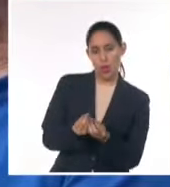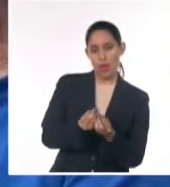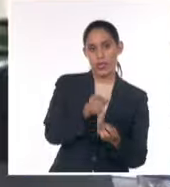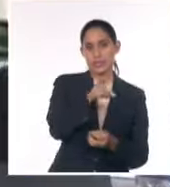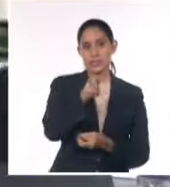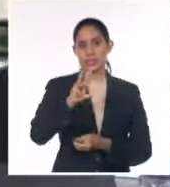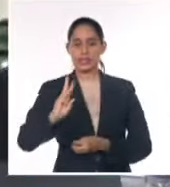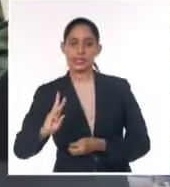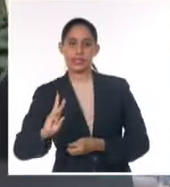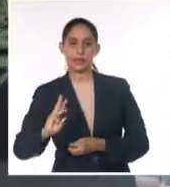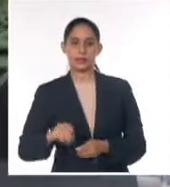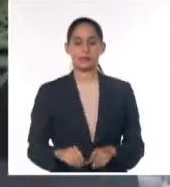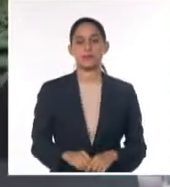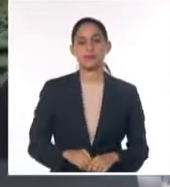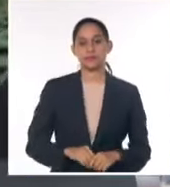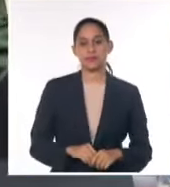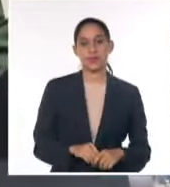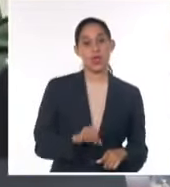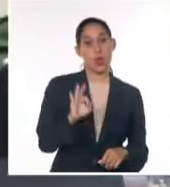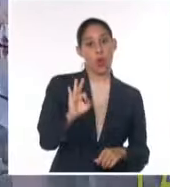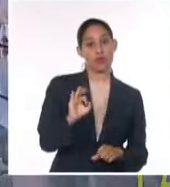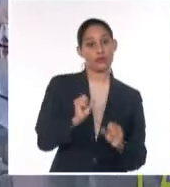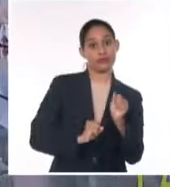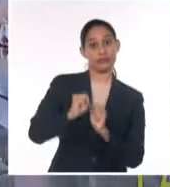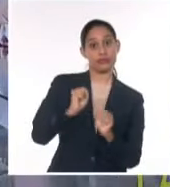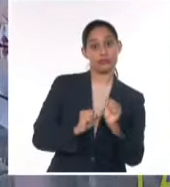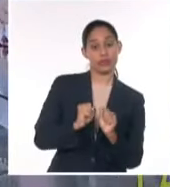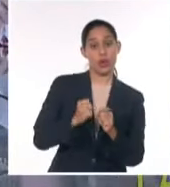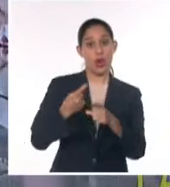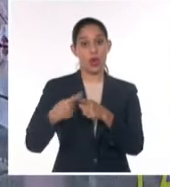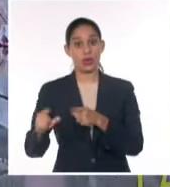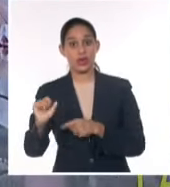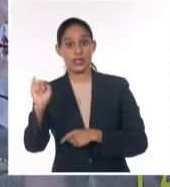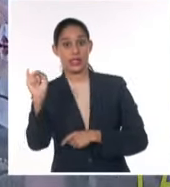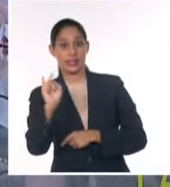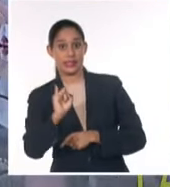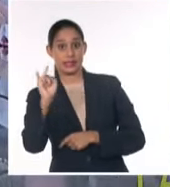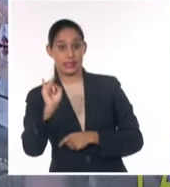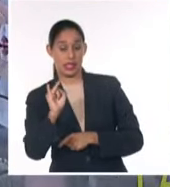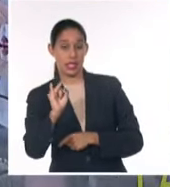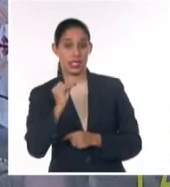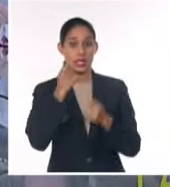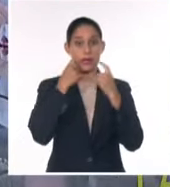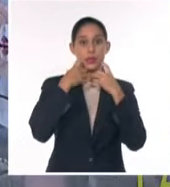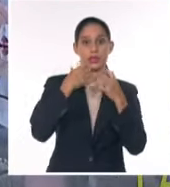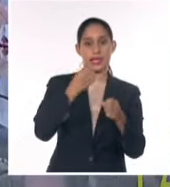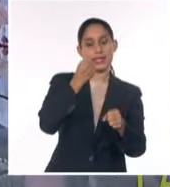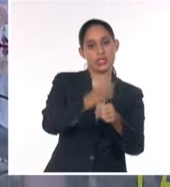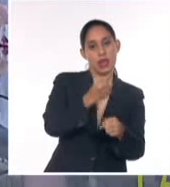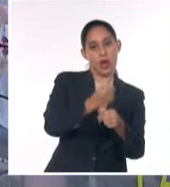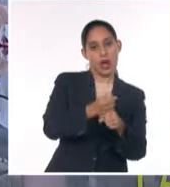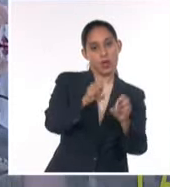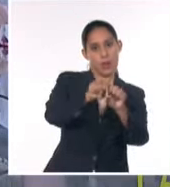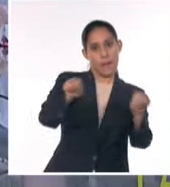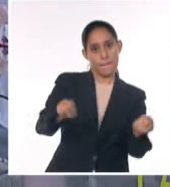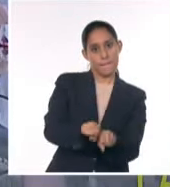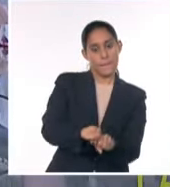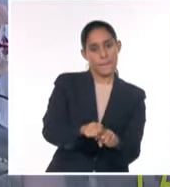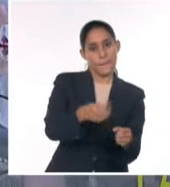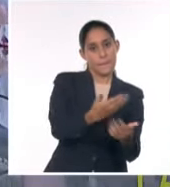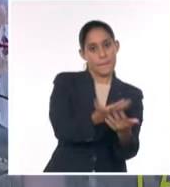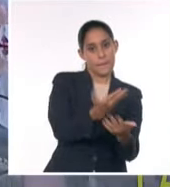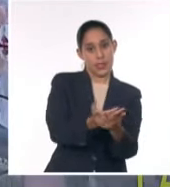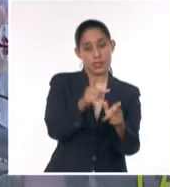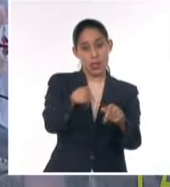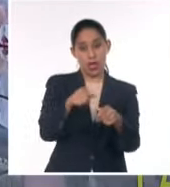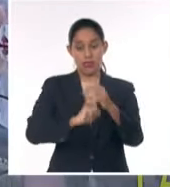motores. Están trabajando 7, el gato con los 14 está trabajando, y Paso Seco, lo que le hemos explicado en